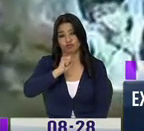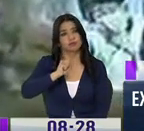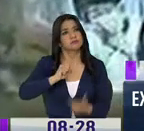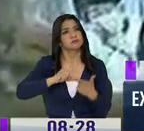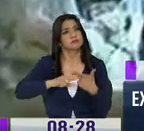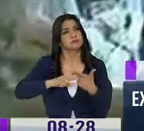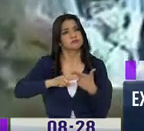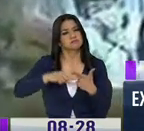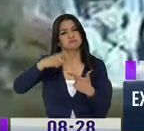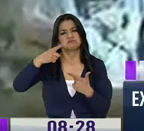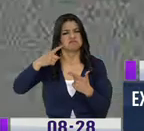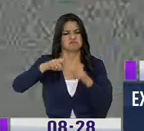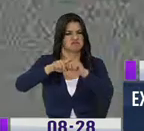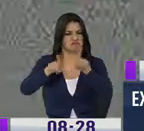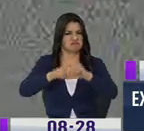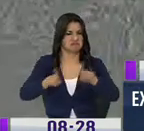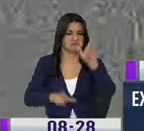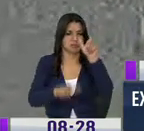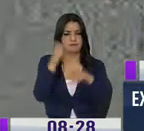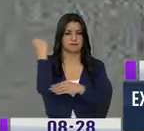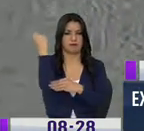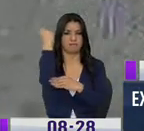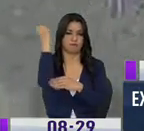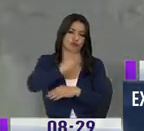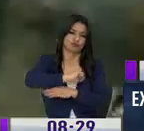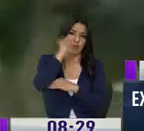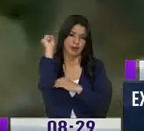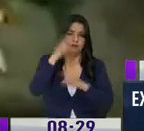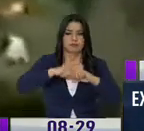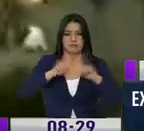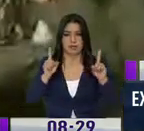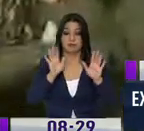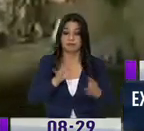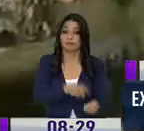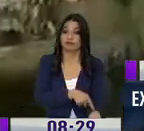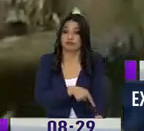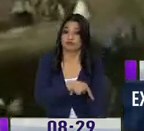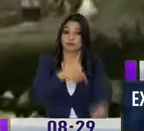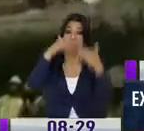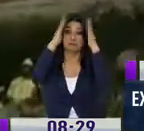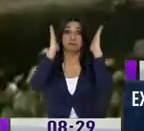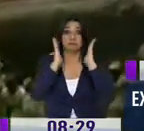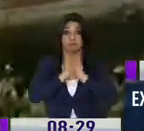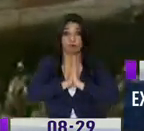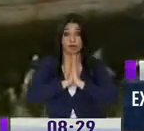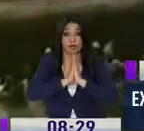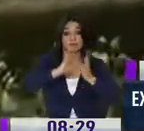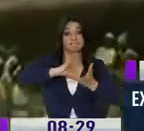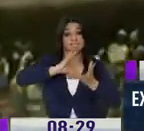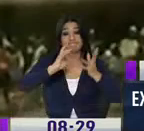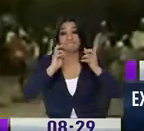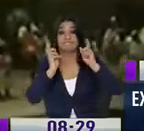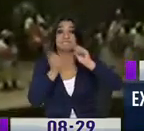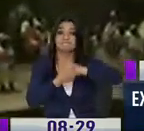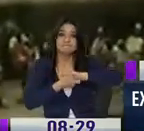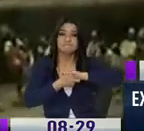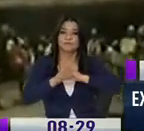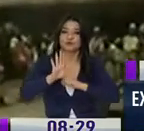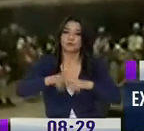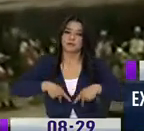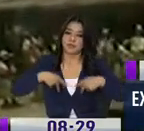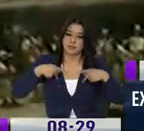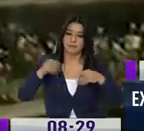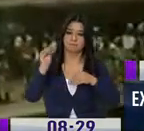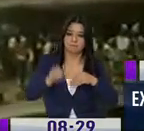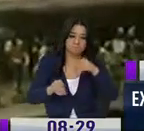de la época en los cuales era la costumbre de la ciudad y que las monjitas iban implementando en cada aspecto del